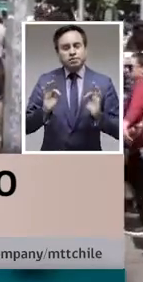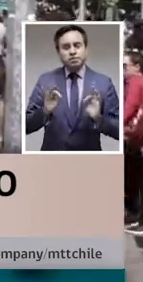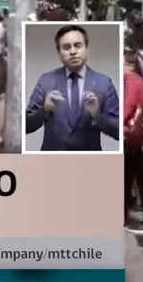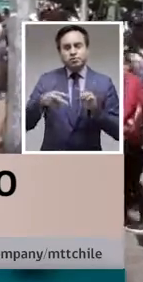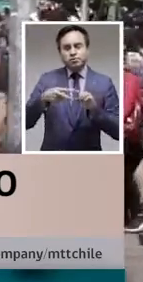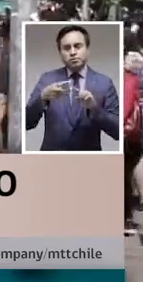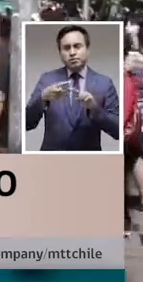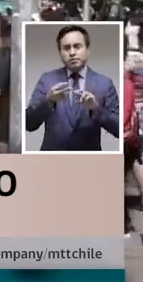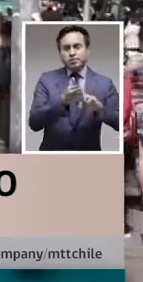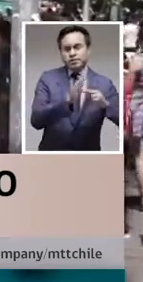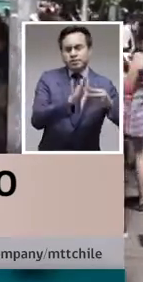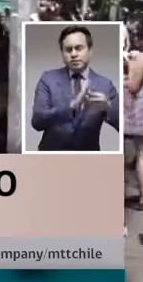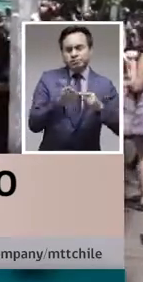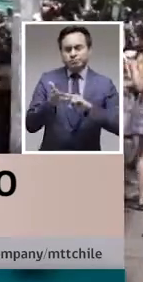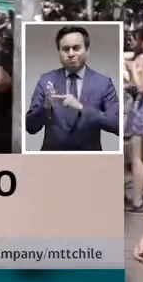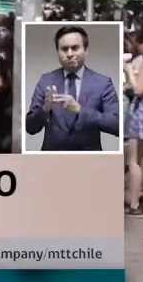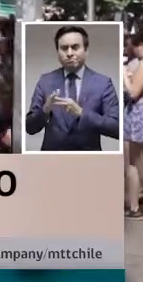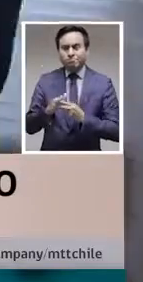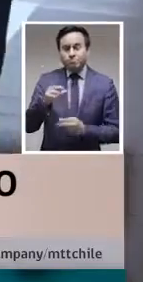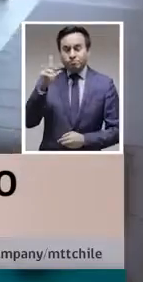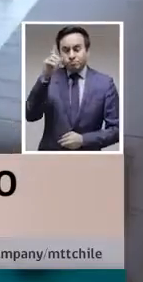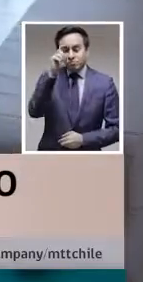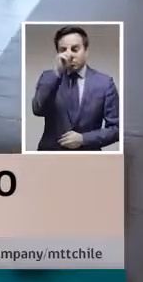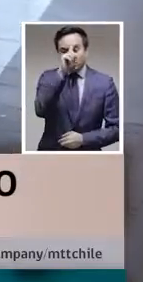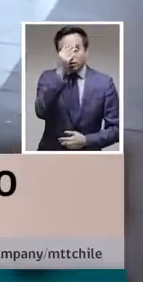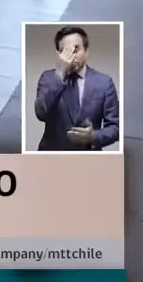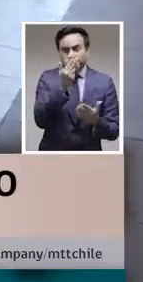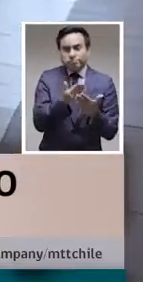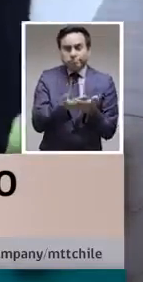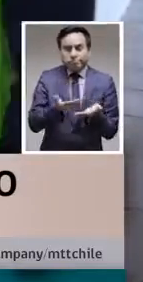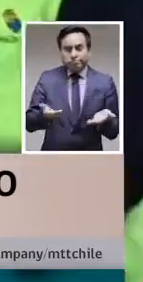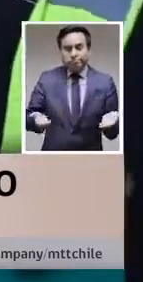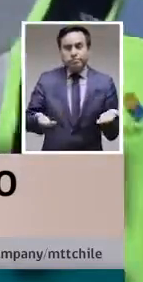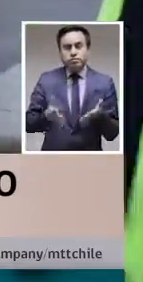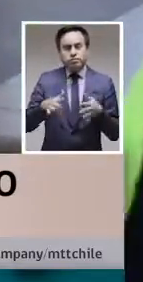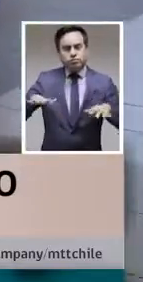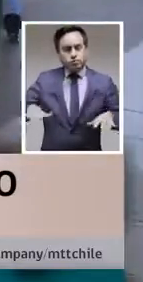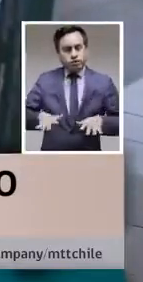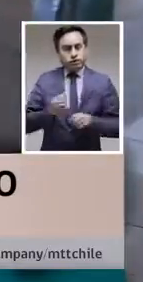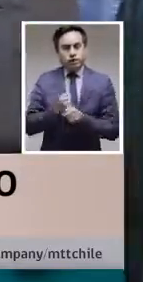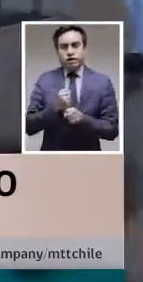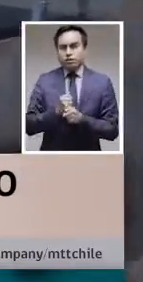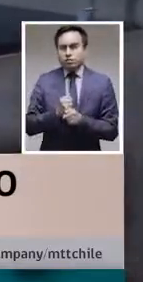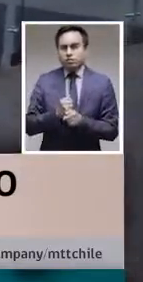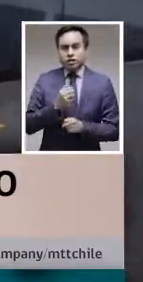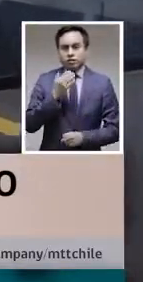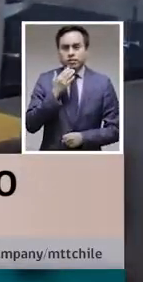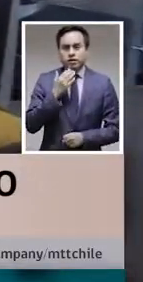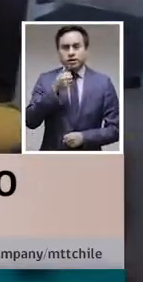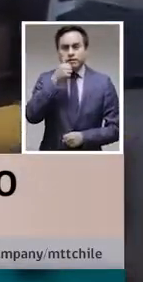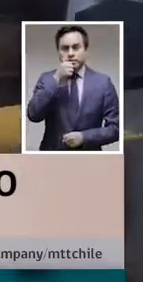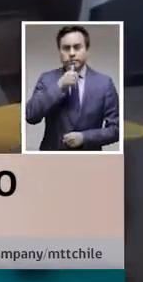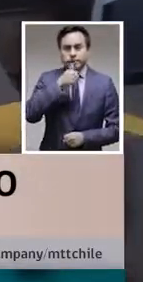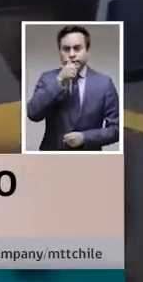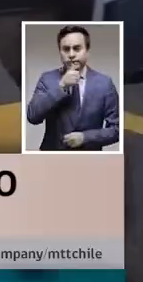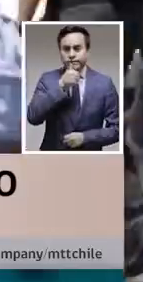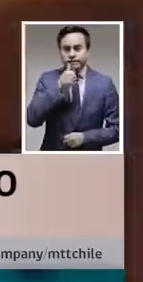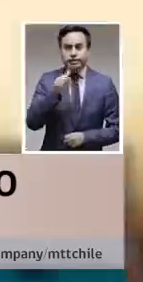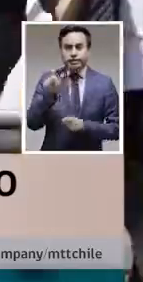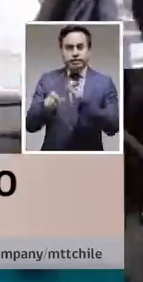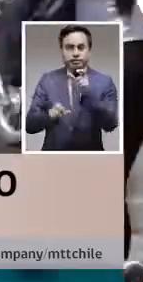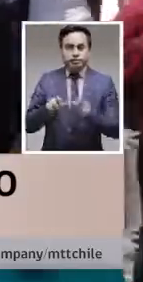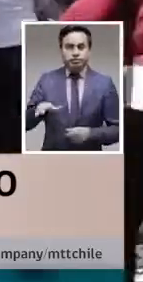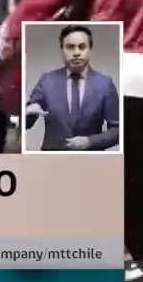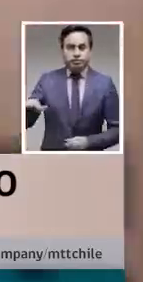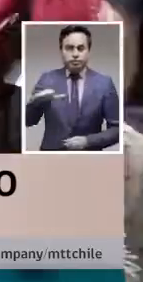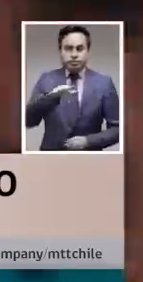dos crisis que han sido duras y que hemos tenido que enfrentar con mucho trabajo y con mucha paciencia por parte de las